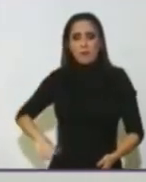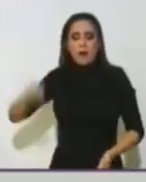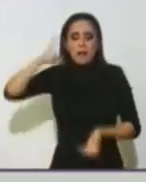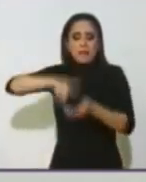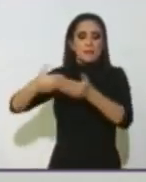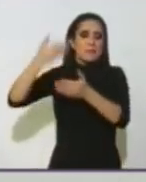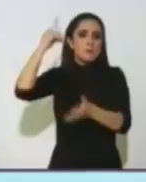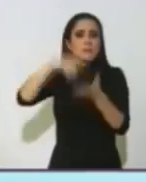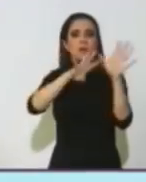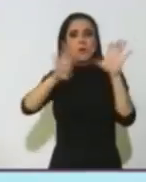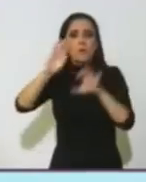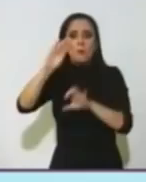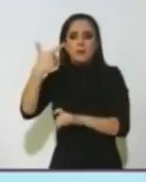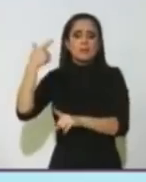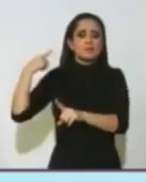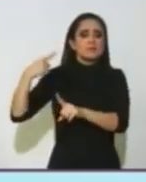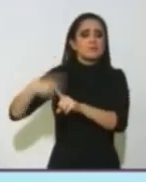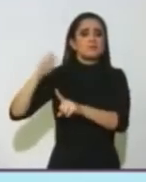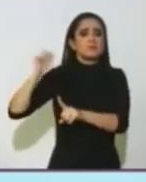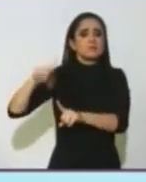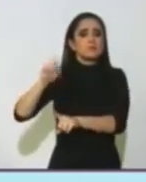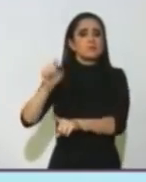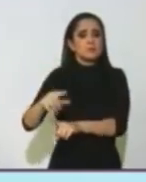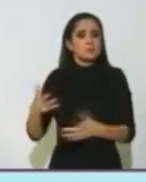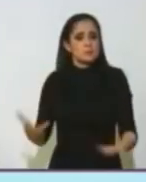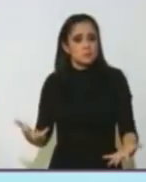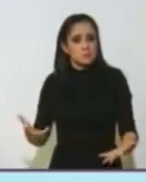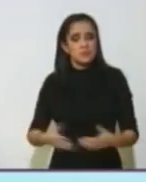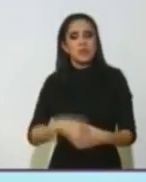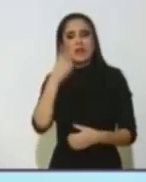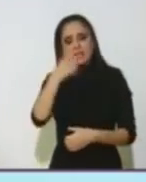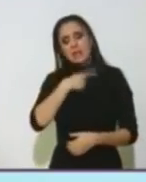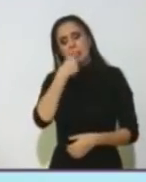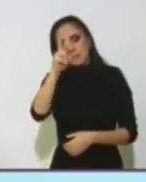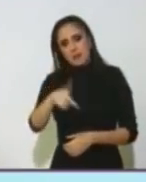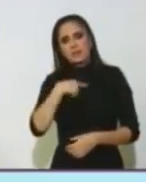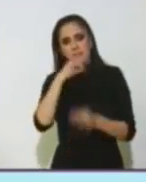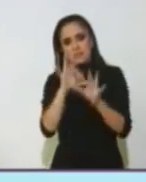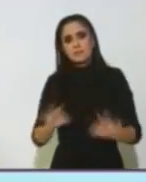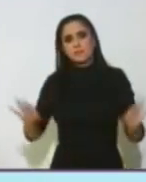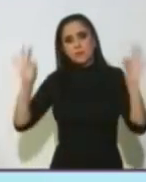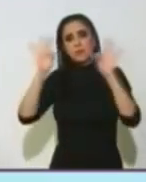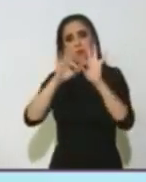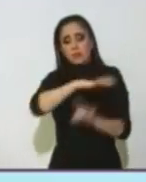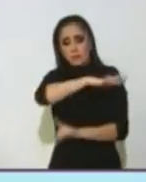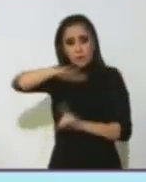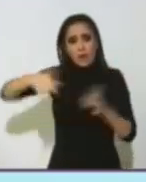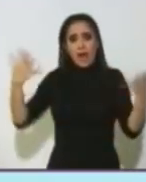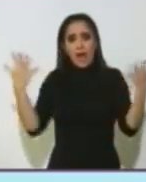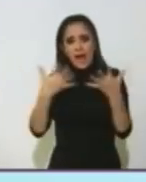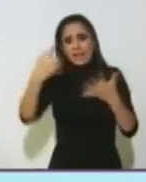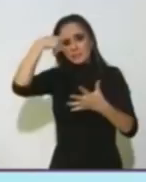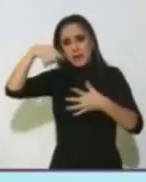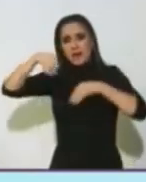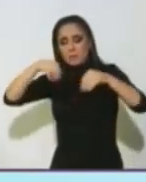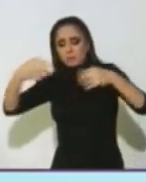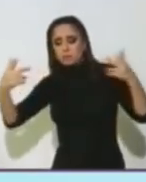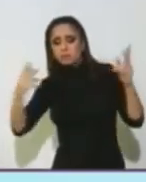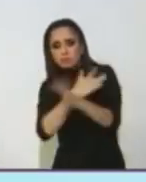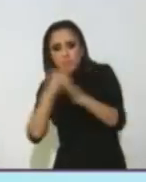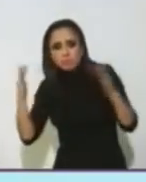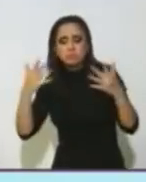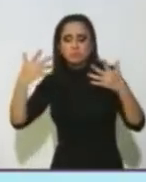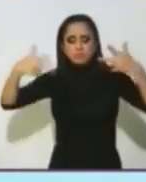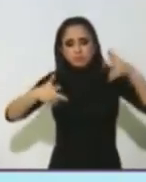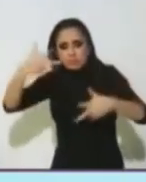muy importante lo que comentas javier por eso yo reitero la importancia de que todo lo que se haga en movilidad desarrollo urbano tiene que ser pensado